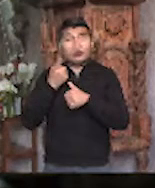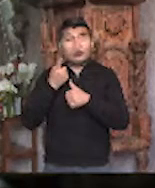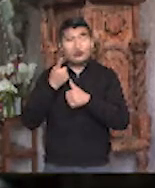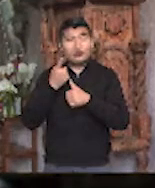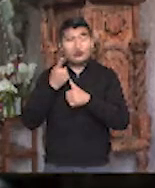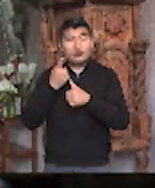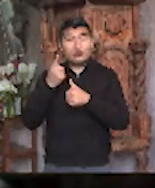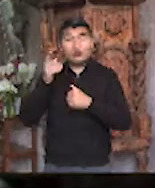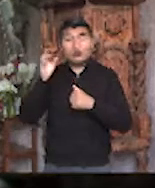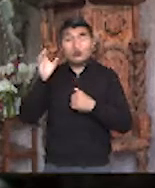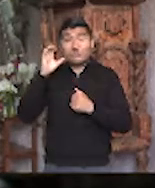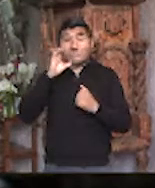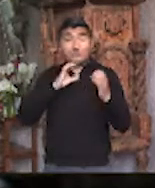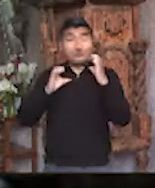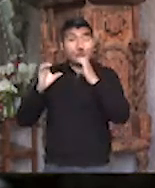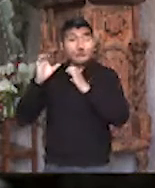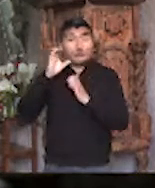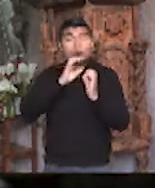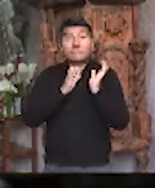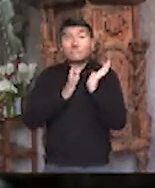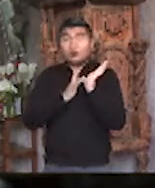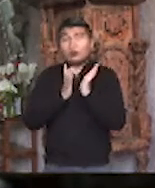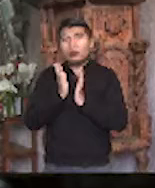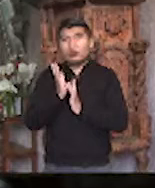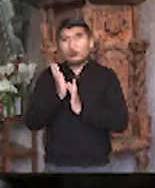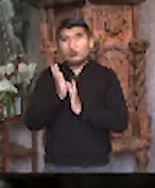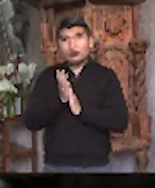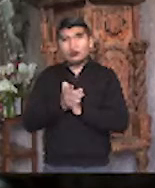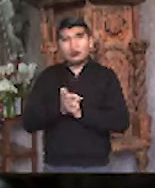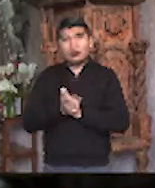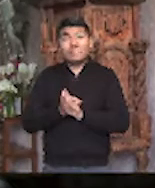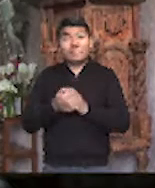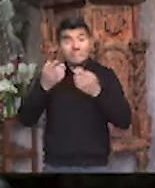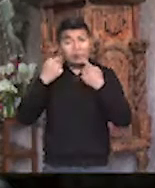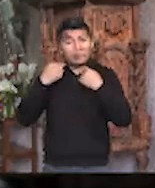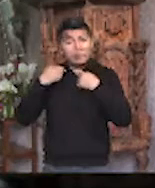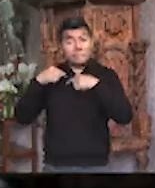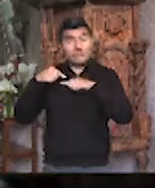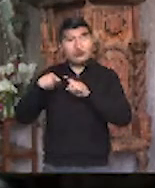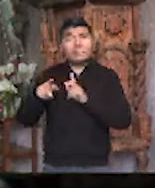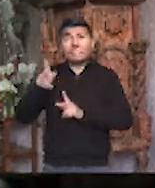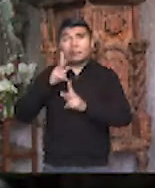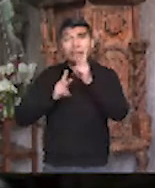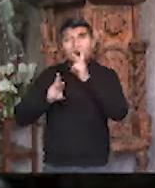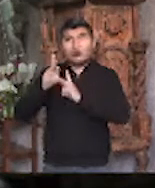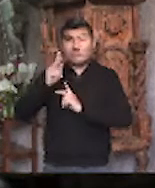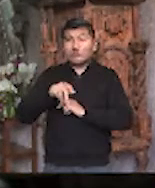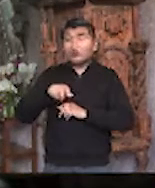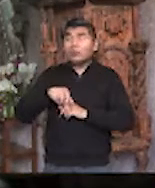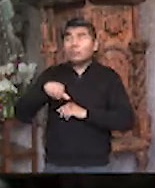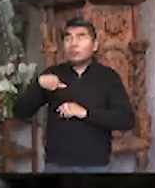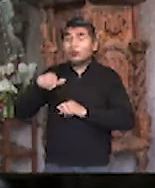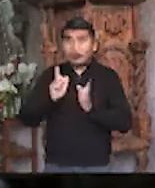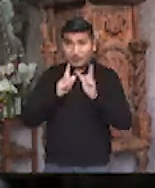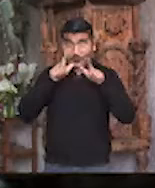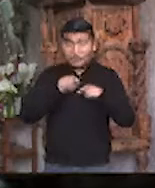buscaron a jesús el ir de la gente al otro del lado y al